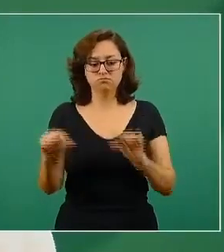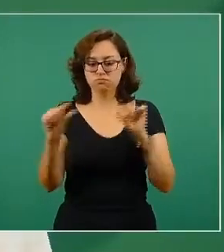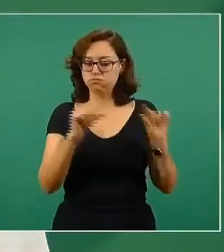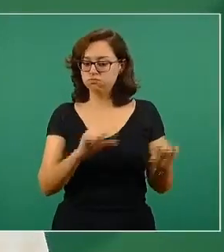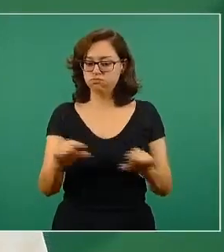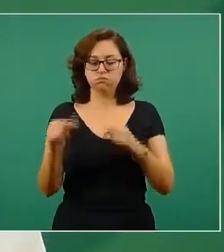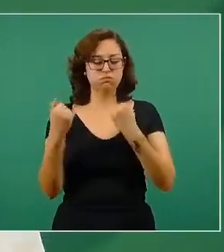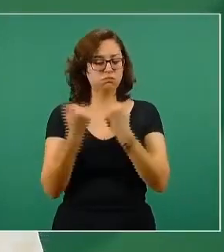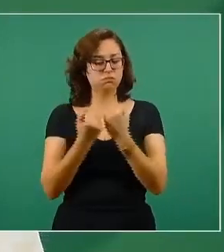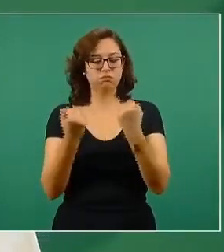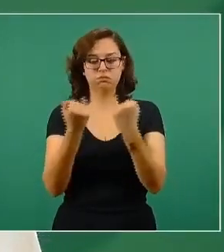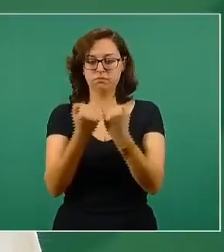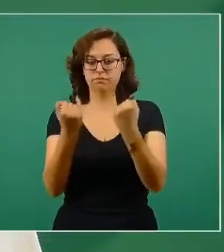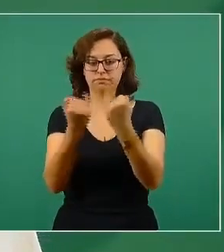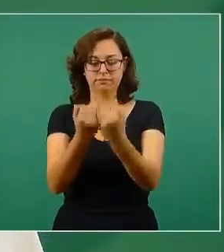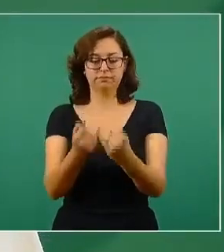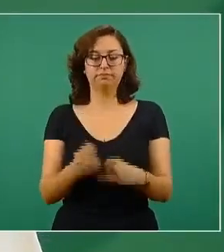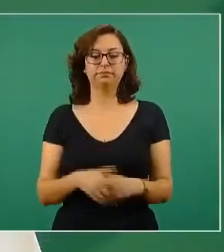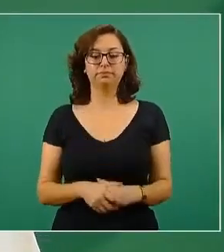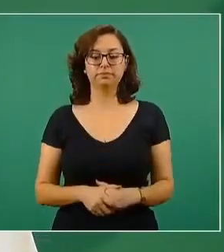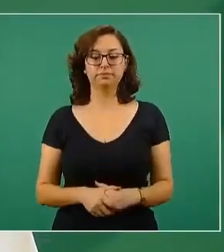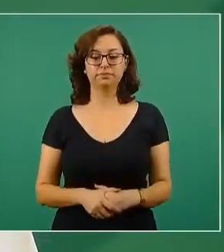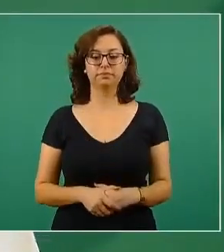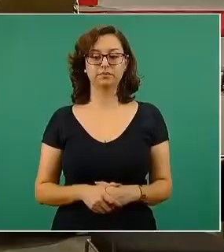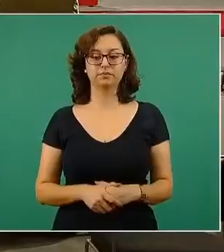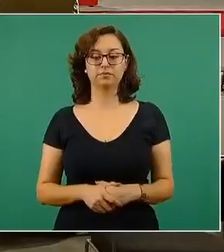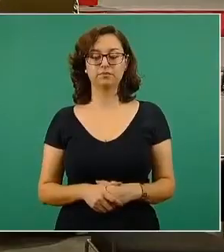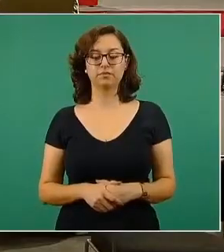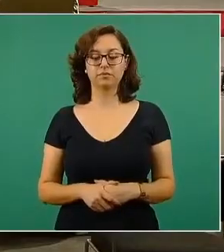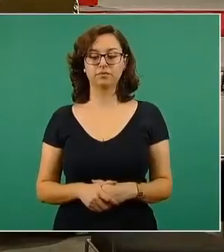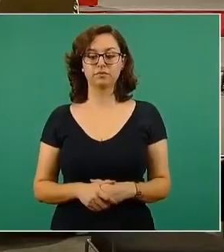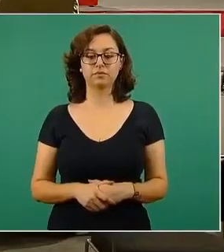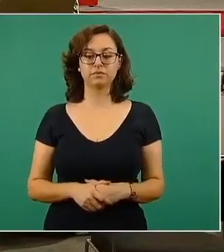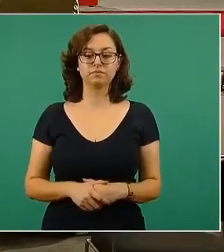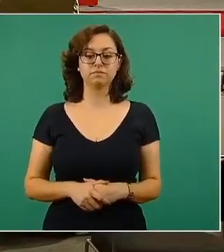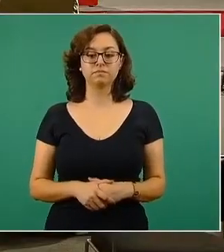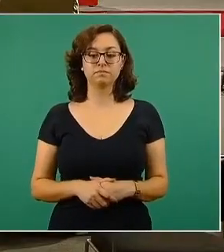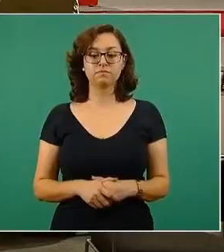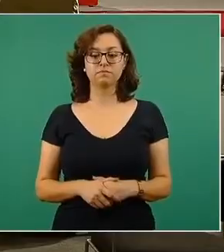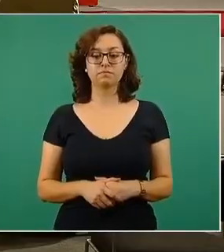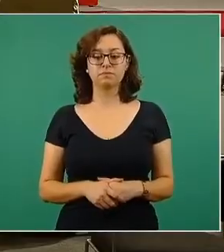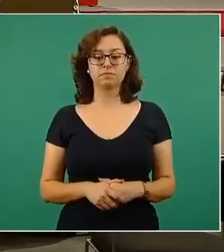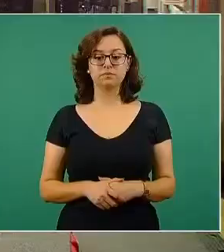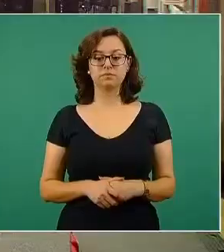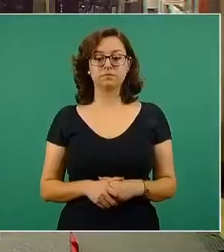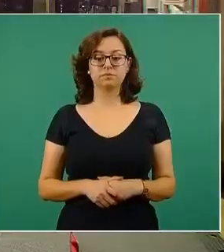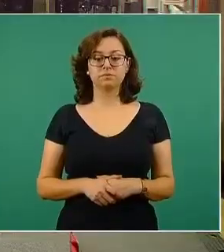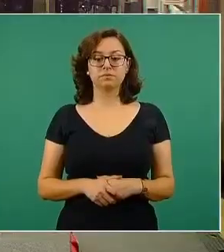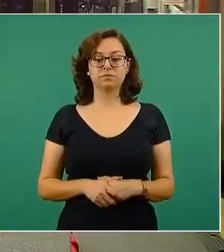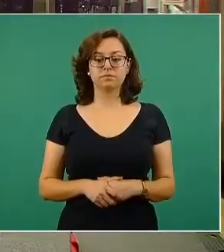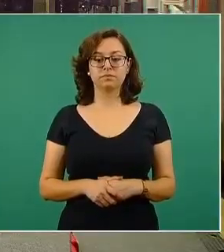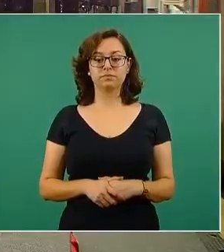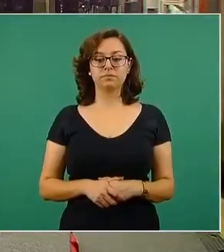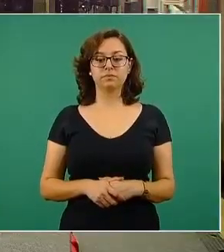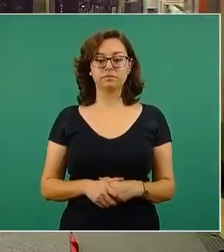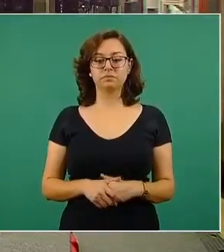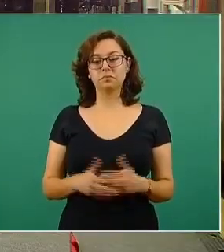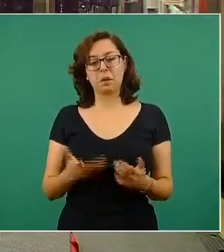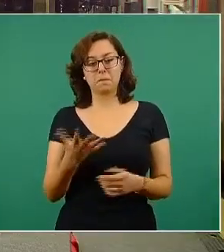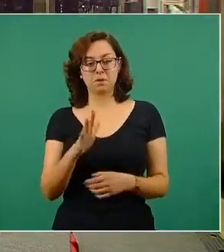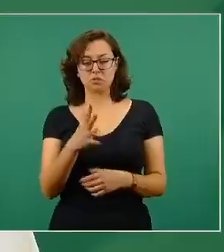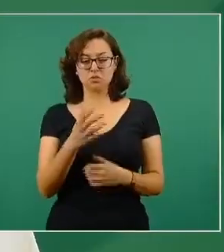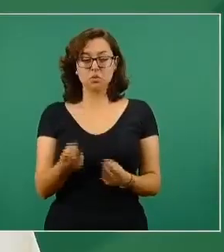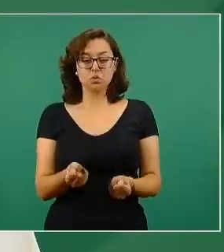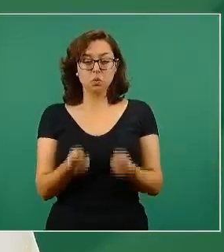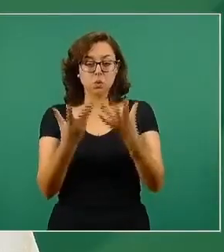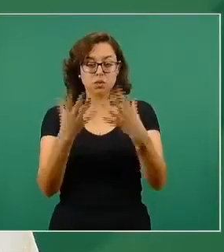envasados y fabricados con iguales condiciones de calidad. Más o menos, ¿cuándo creen o cuándo estiman que ya estarían liberadas? 25 de mayo